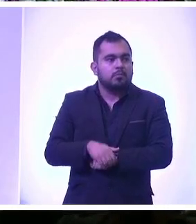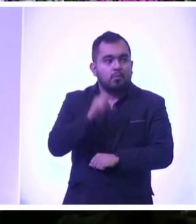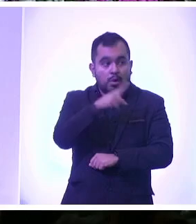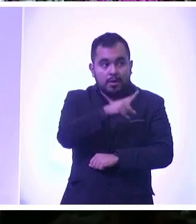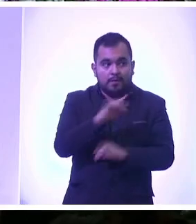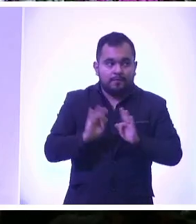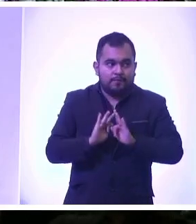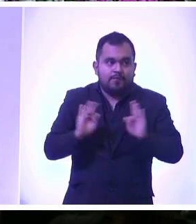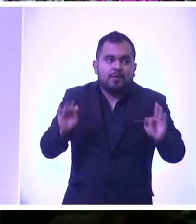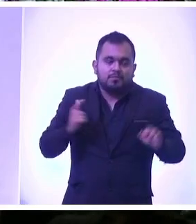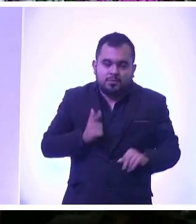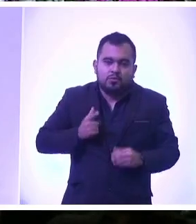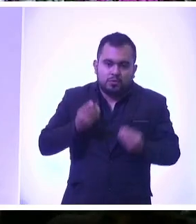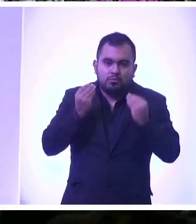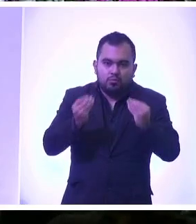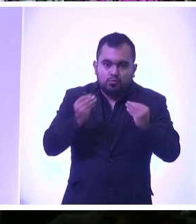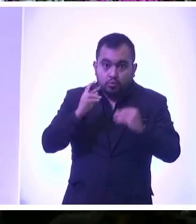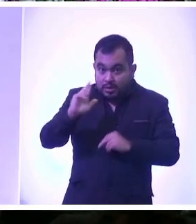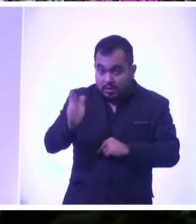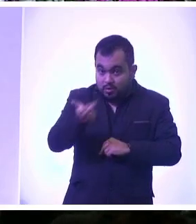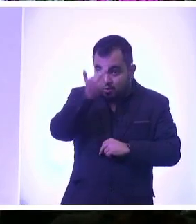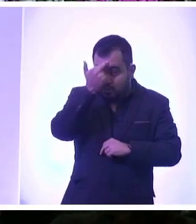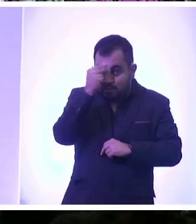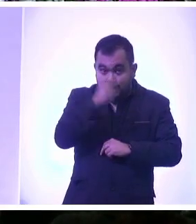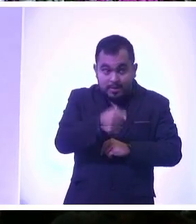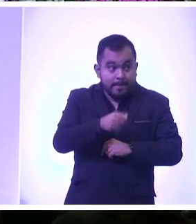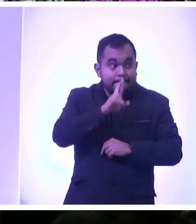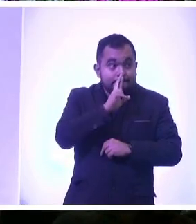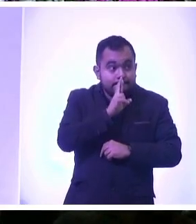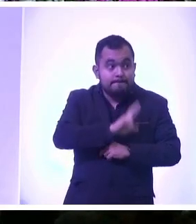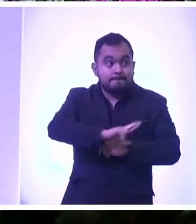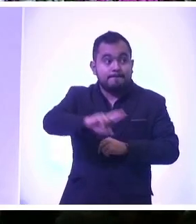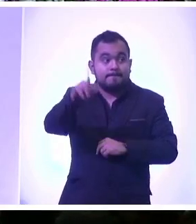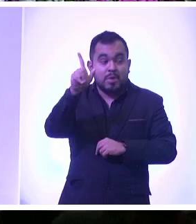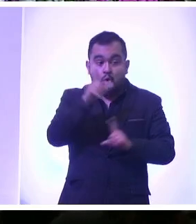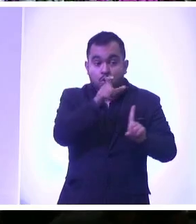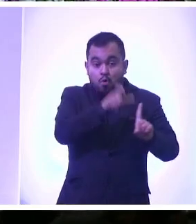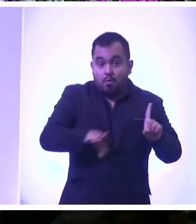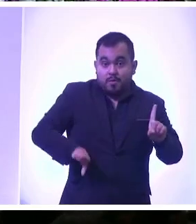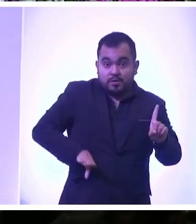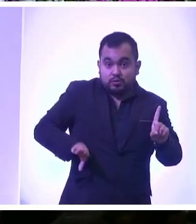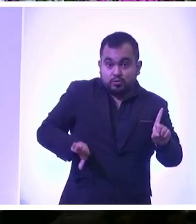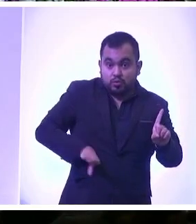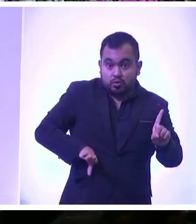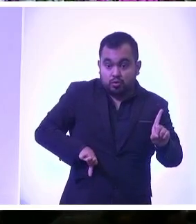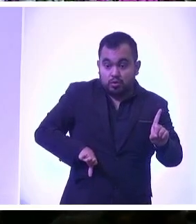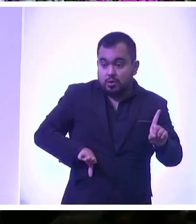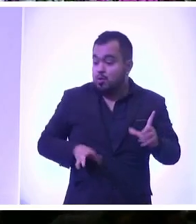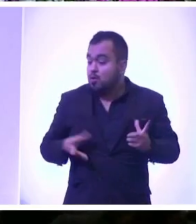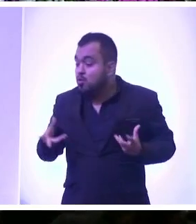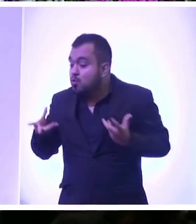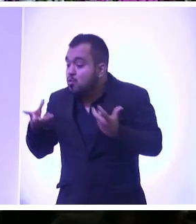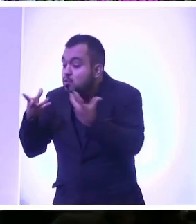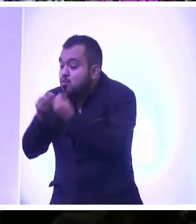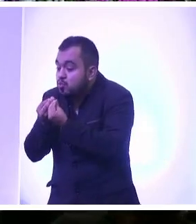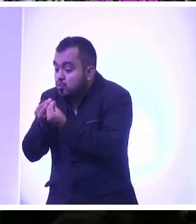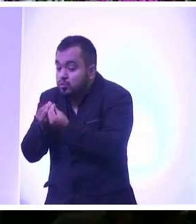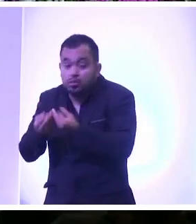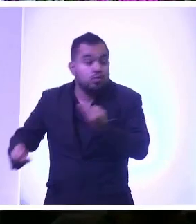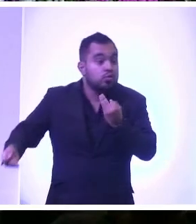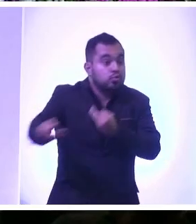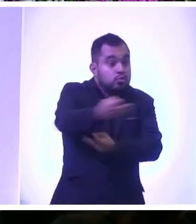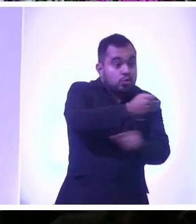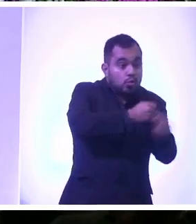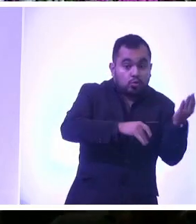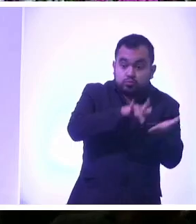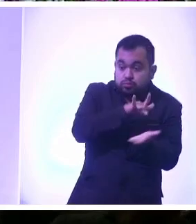frase célebre que me gusta mucho recordemos que la mejor versión del ciudadano es trabajando juntas y juntos Esa es nuestra mejor si todos somos ciudadanos